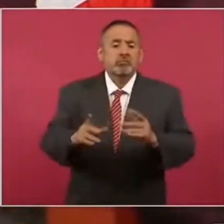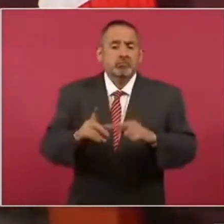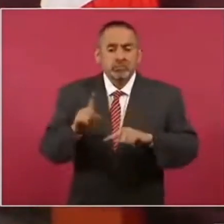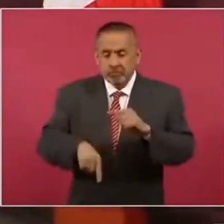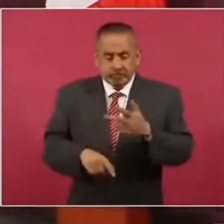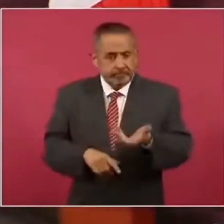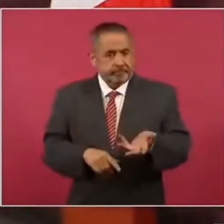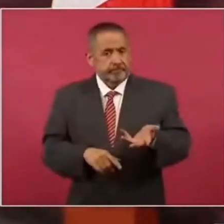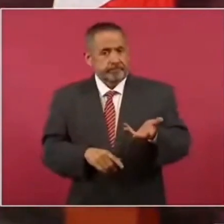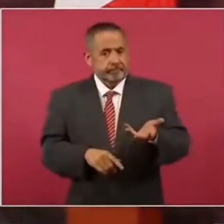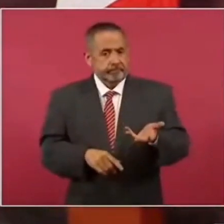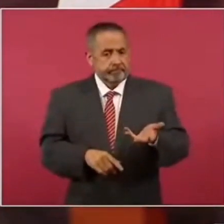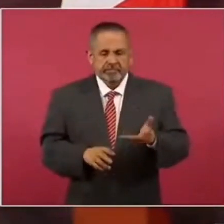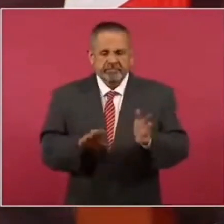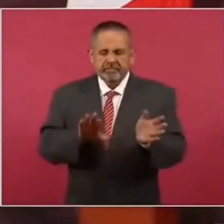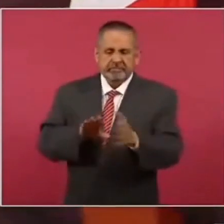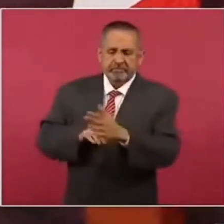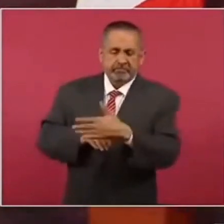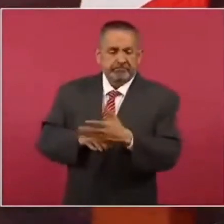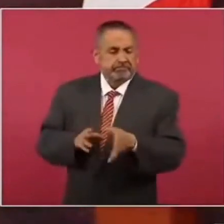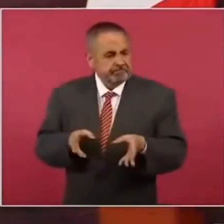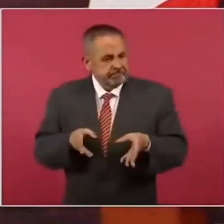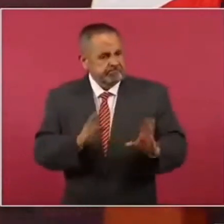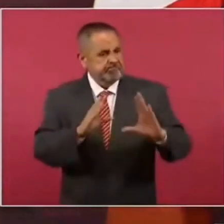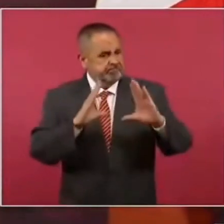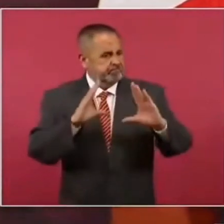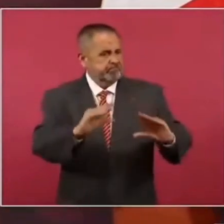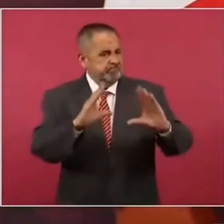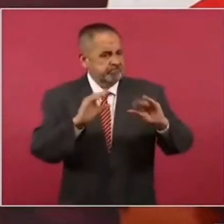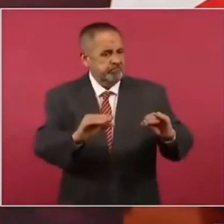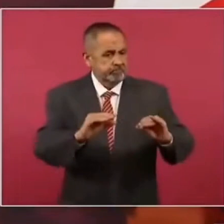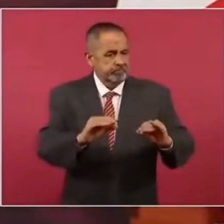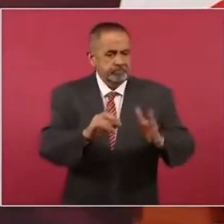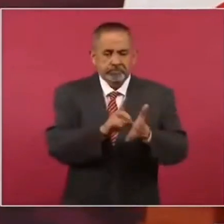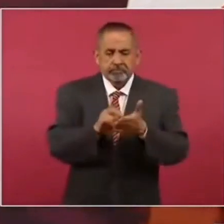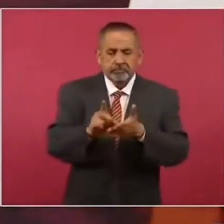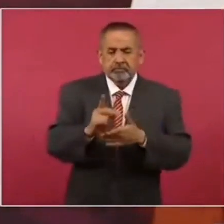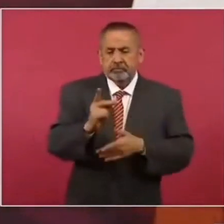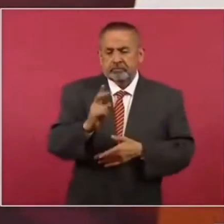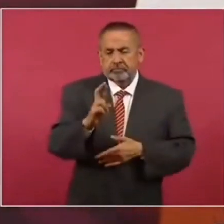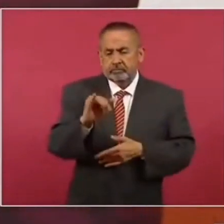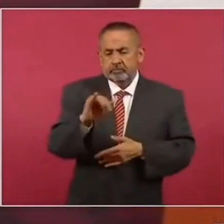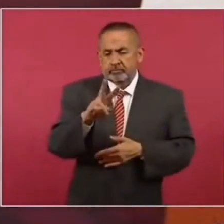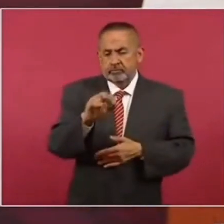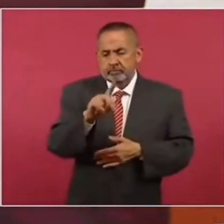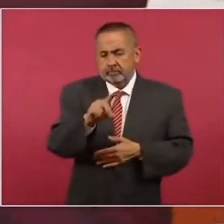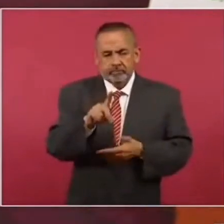y todo fue orientado al derecho privado.